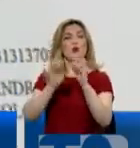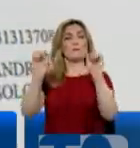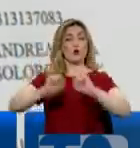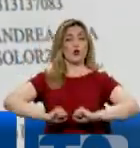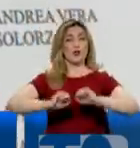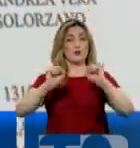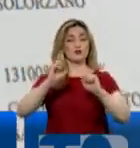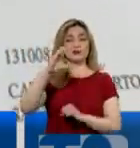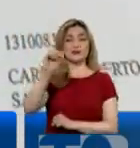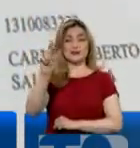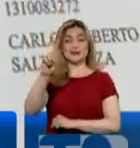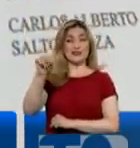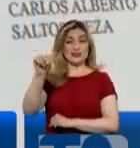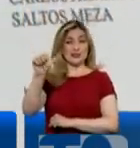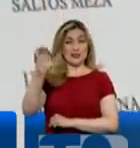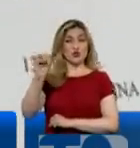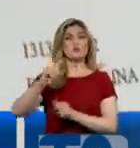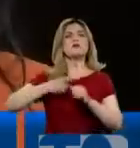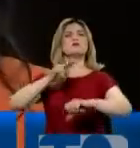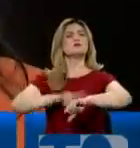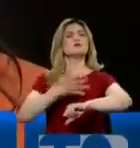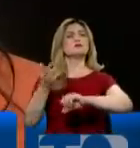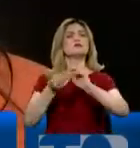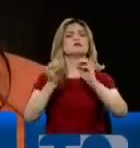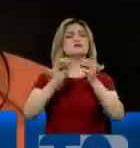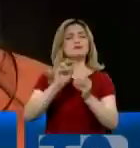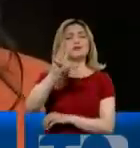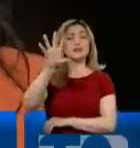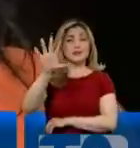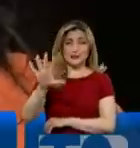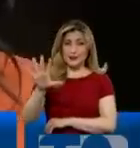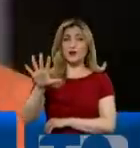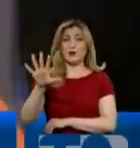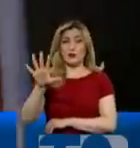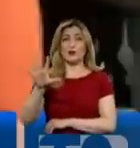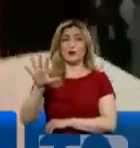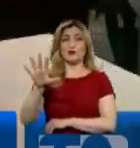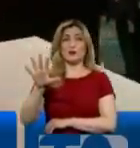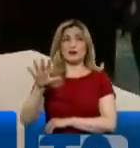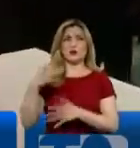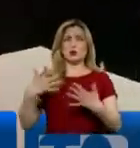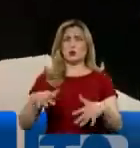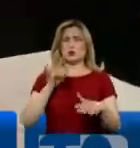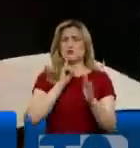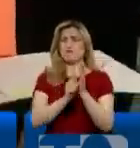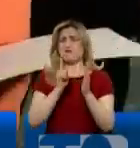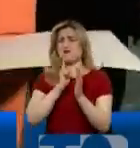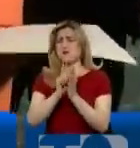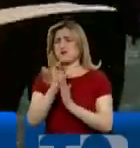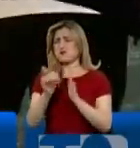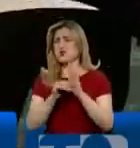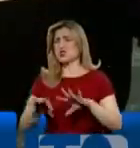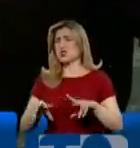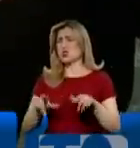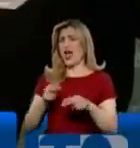carrasco arteaga llegó la primera vez a la asamblea por el movimiento alianza país pero su período se ha visto marcado por denuncias que presentaron